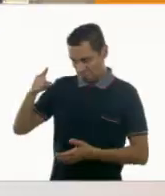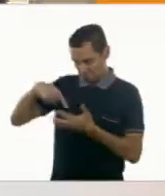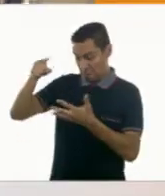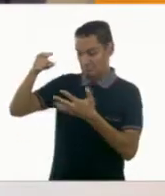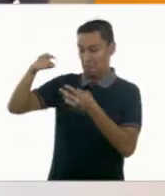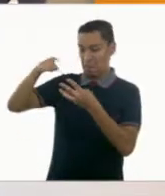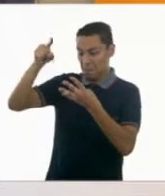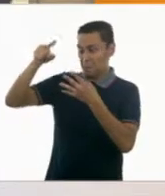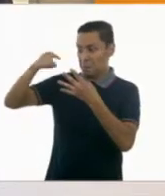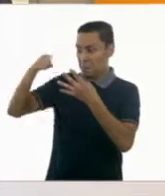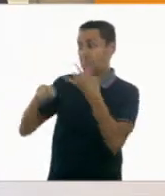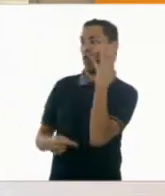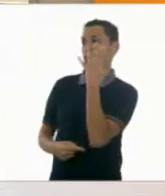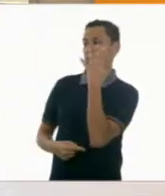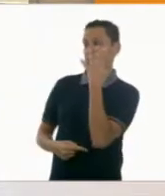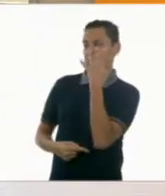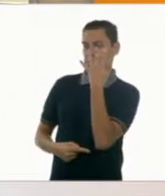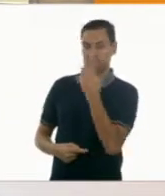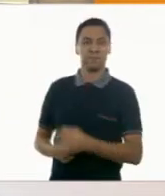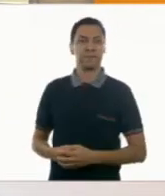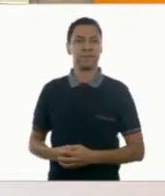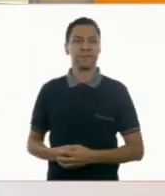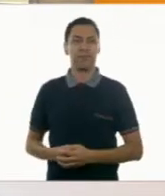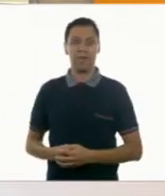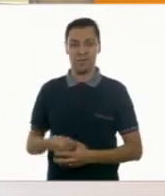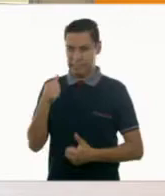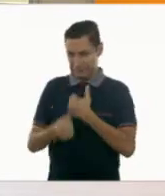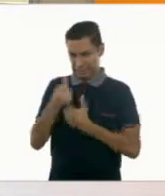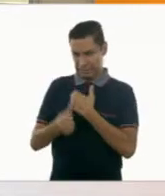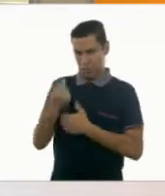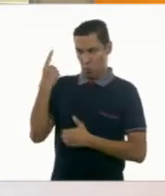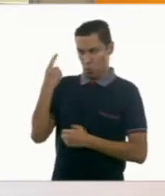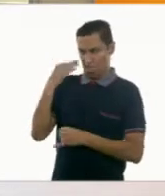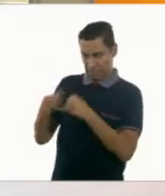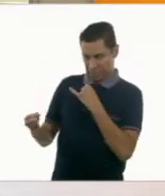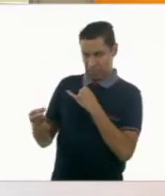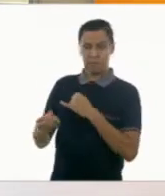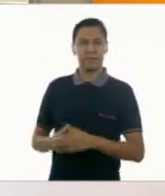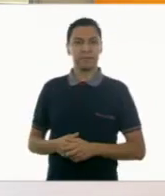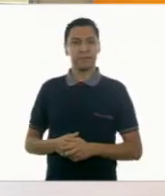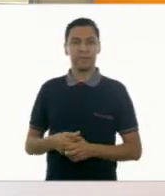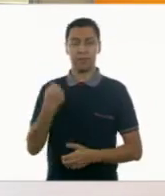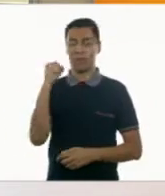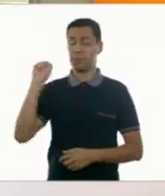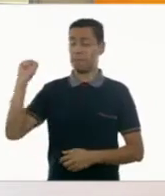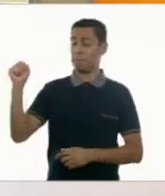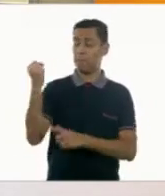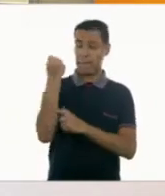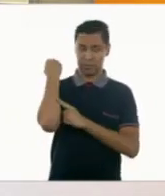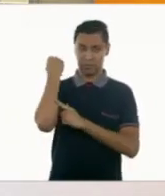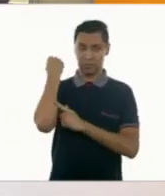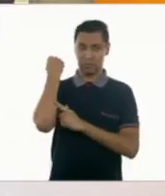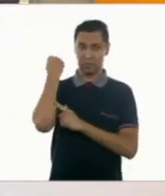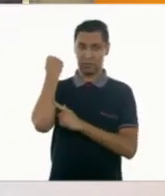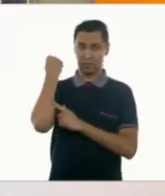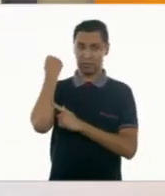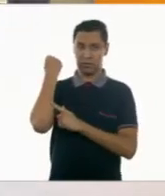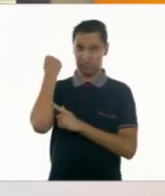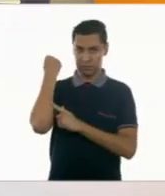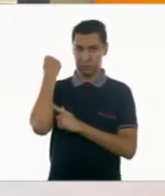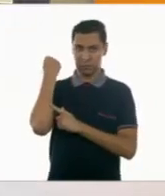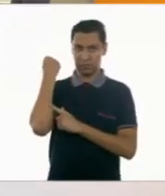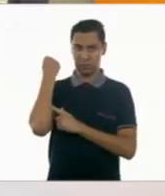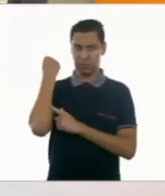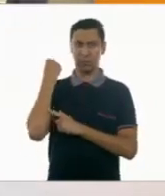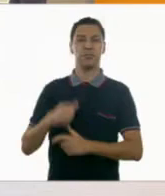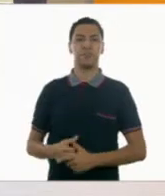Vas con 4 puntos. Perfecto. Último reto así. Va. De espaldas. Ok. Cambiamos la